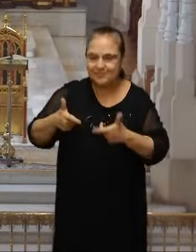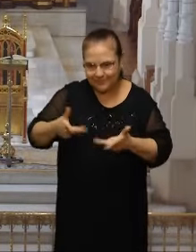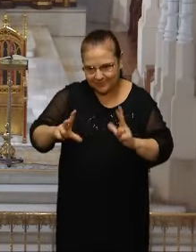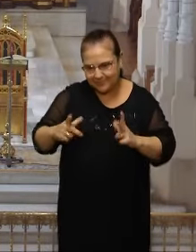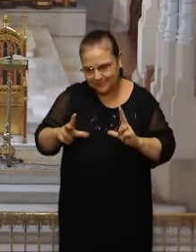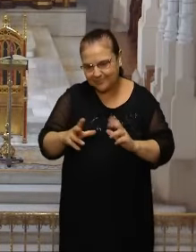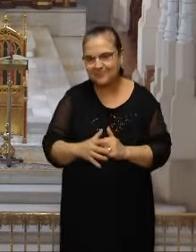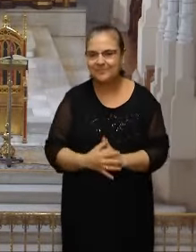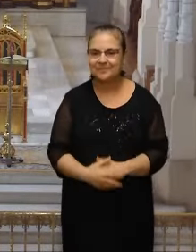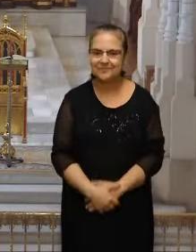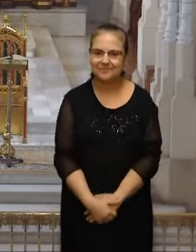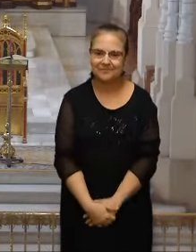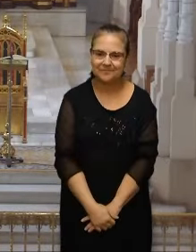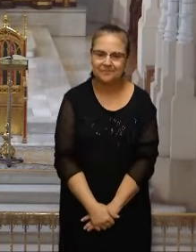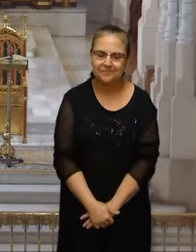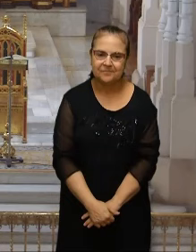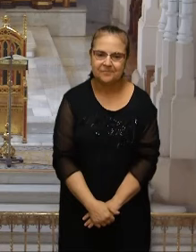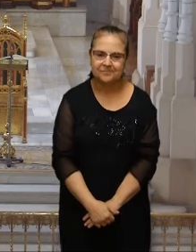sentamos